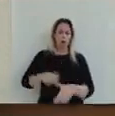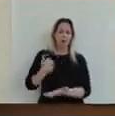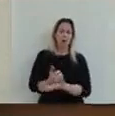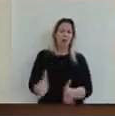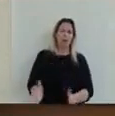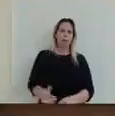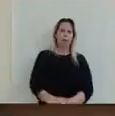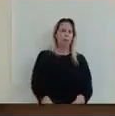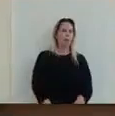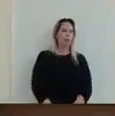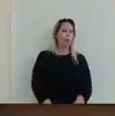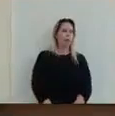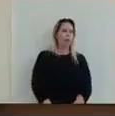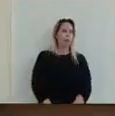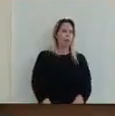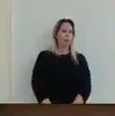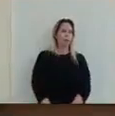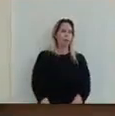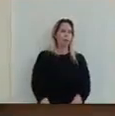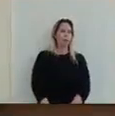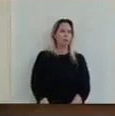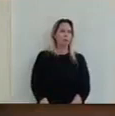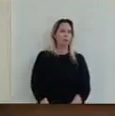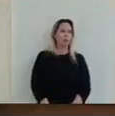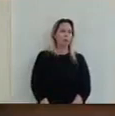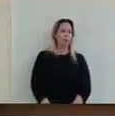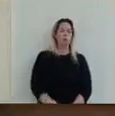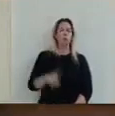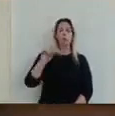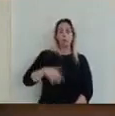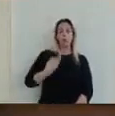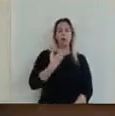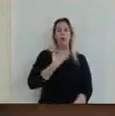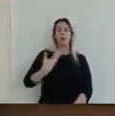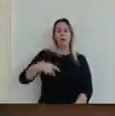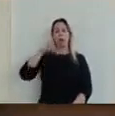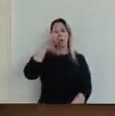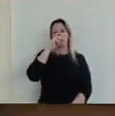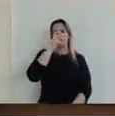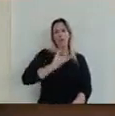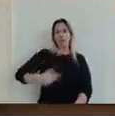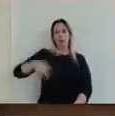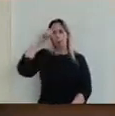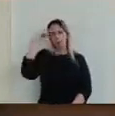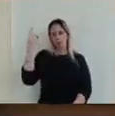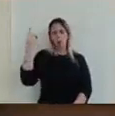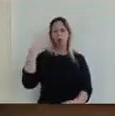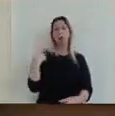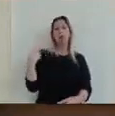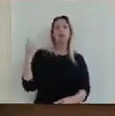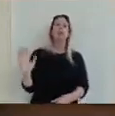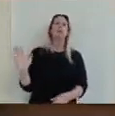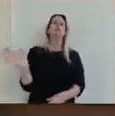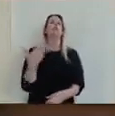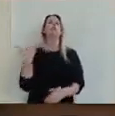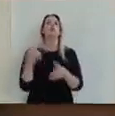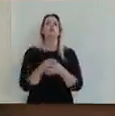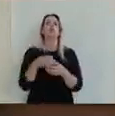instituciones, y con la provincia y con Nación, para que esto se minimice a lo más